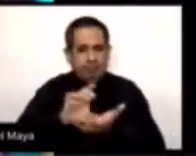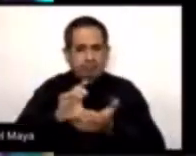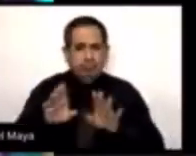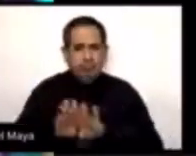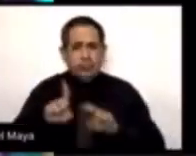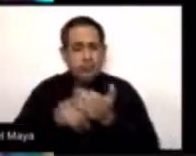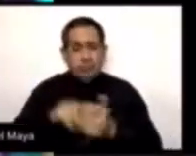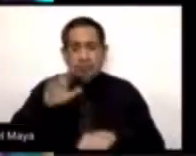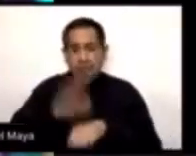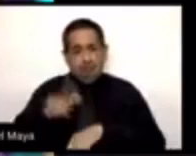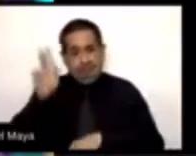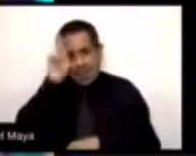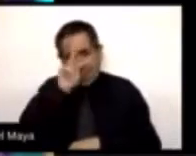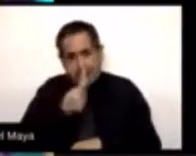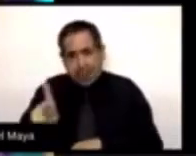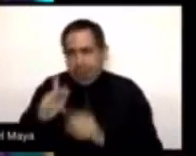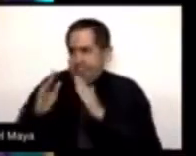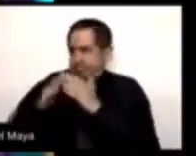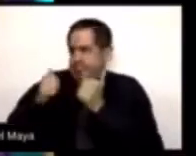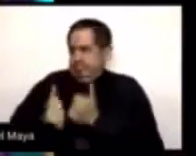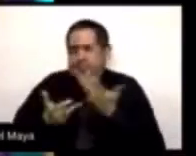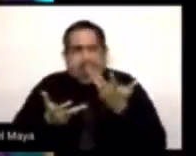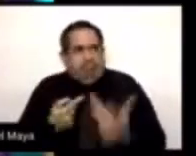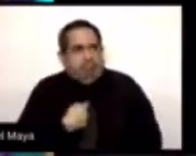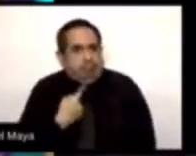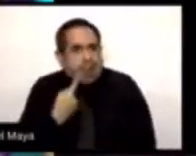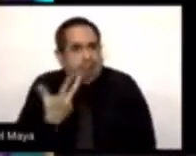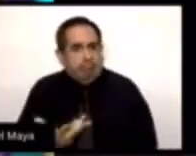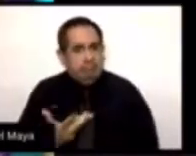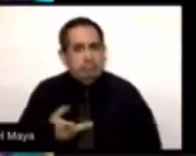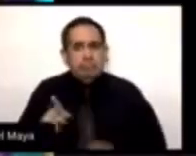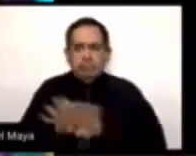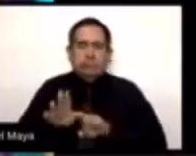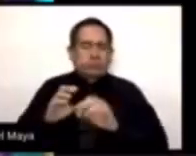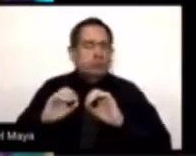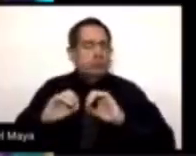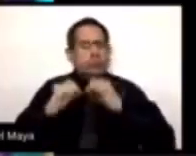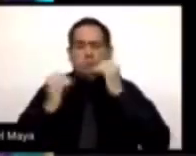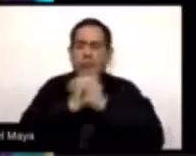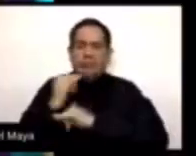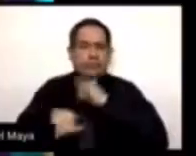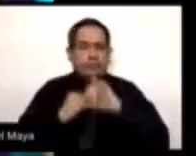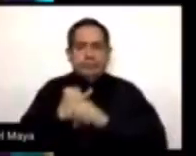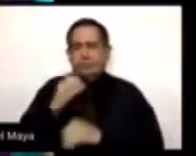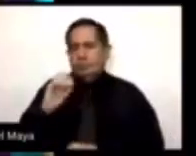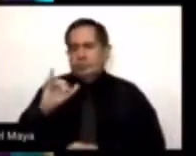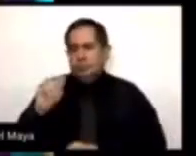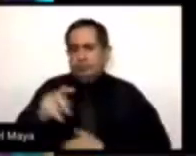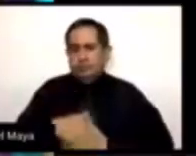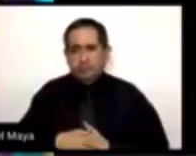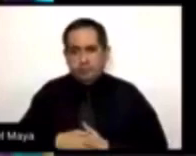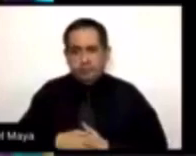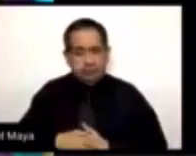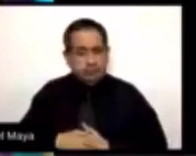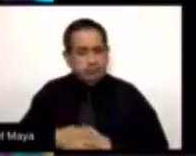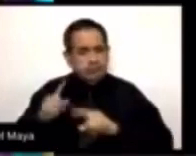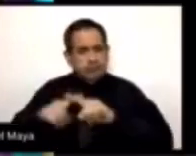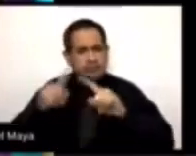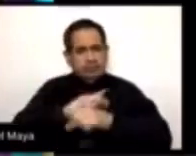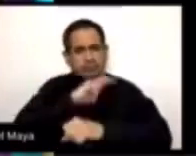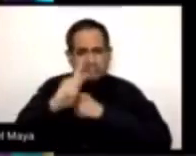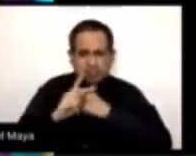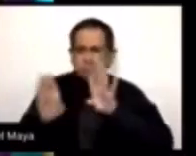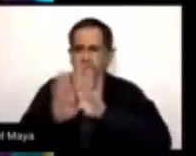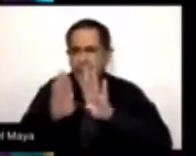más afectados según la Organización Internacional del Trabajo, la OIT. Los estados se encuentran obligados a velar por